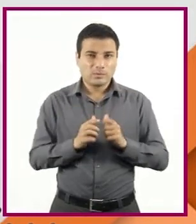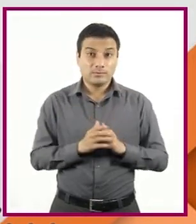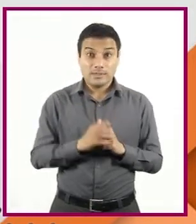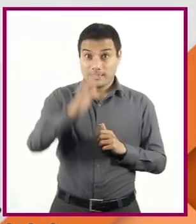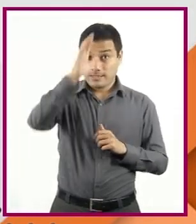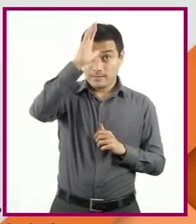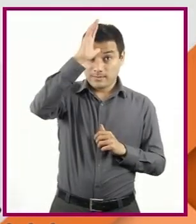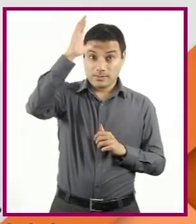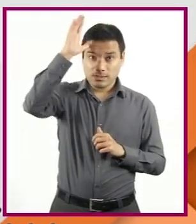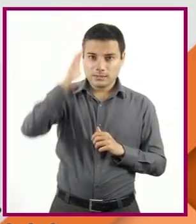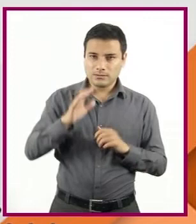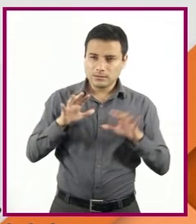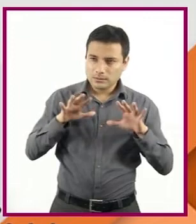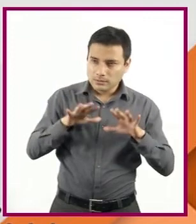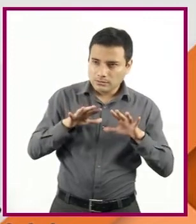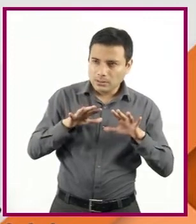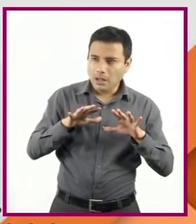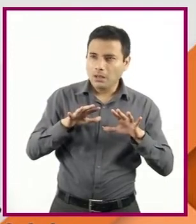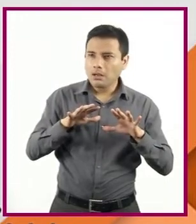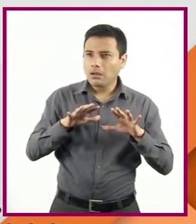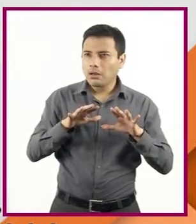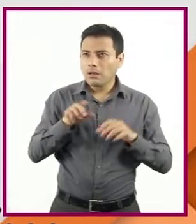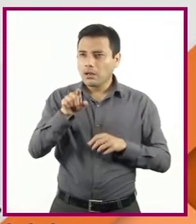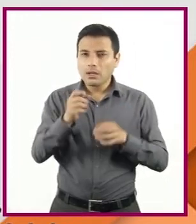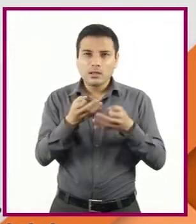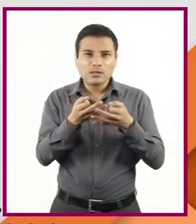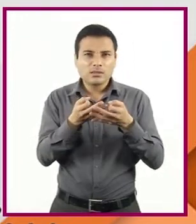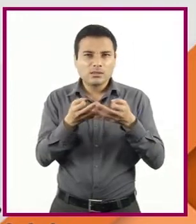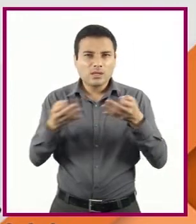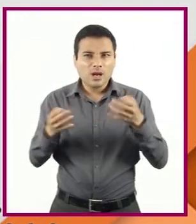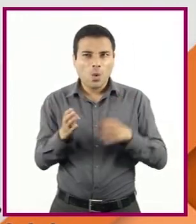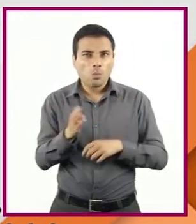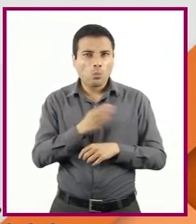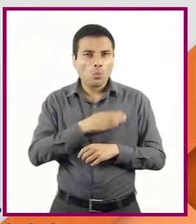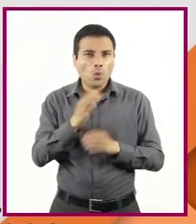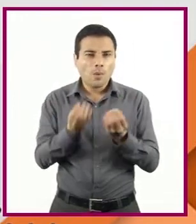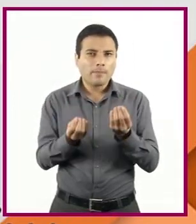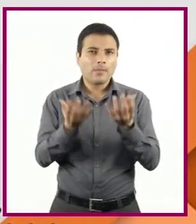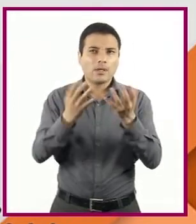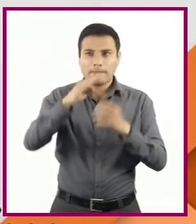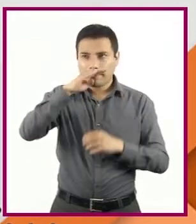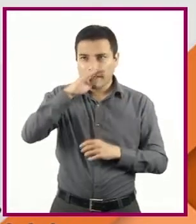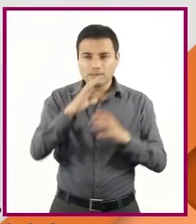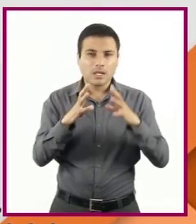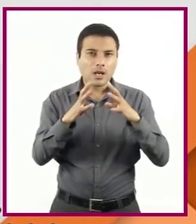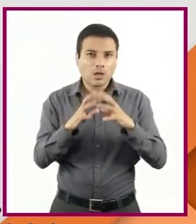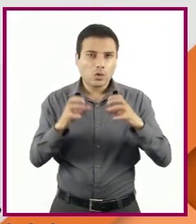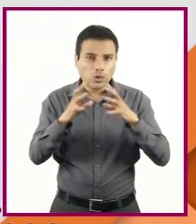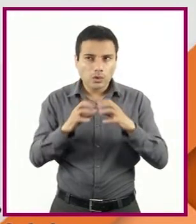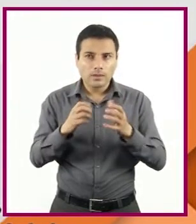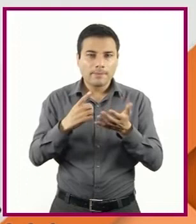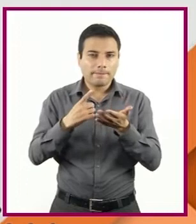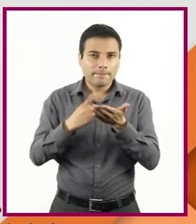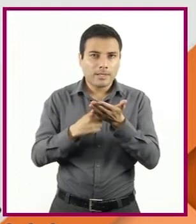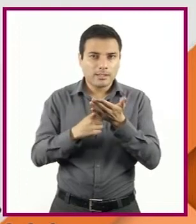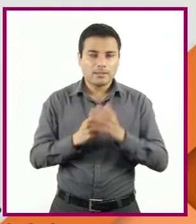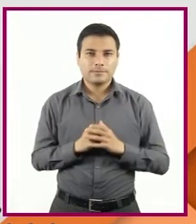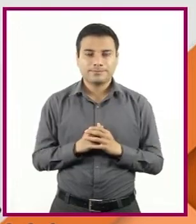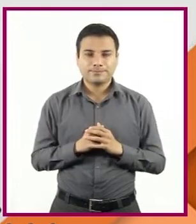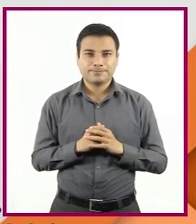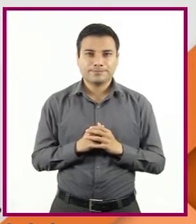veían un extenso y fértil territorio donde se producía maíz, algodón y la valiosa vainilla.